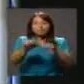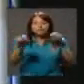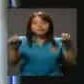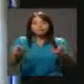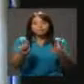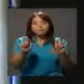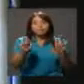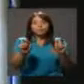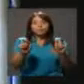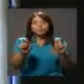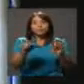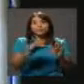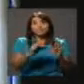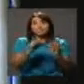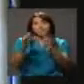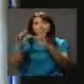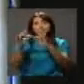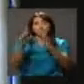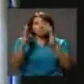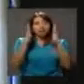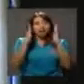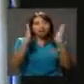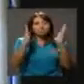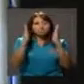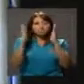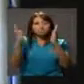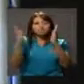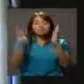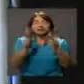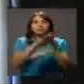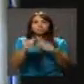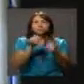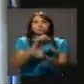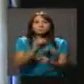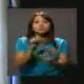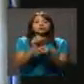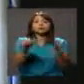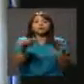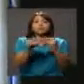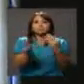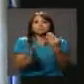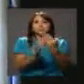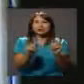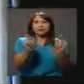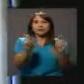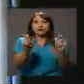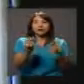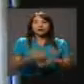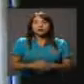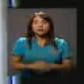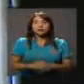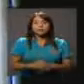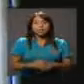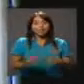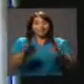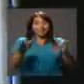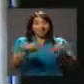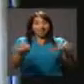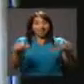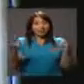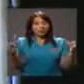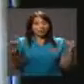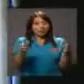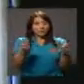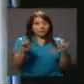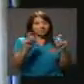atender ya estos aspectos de carácter más técnico pedagógicos el Magisterio históricamente ha